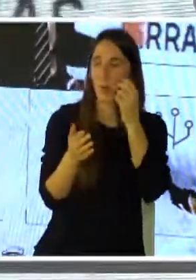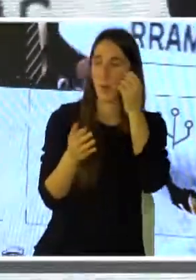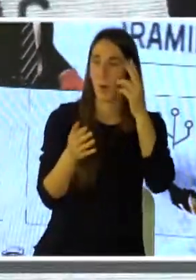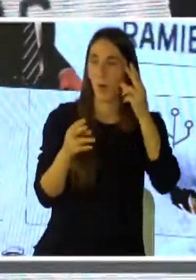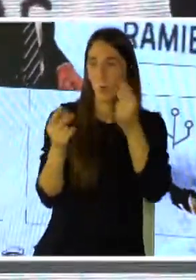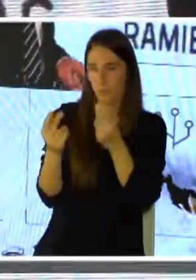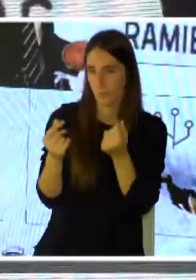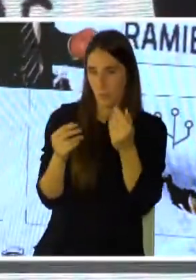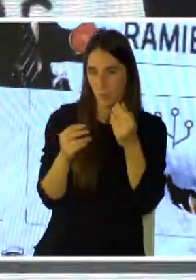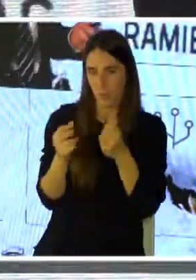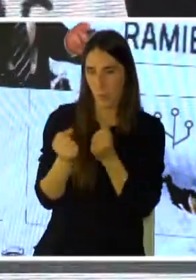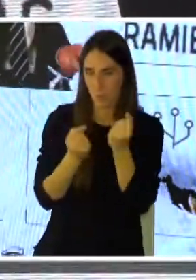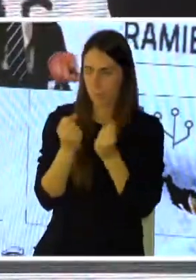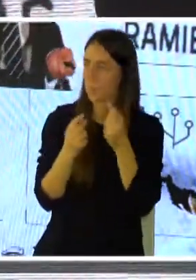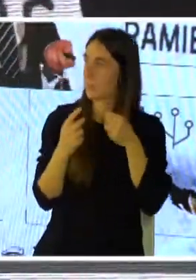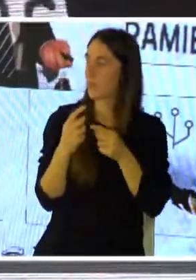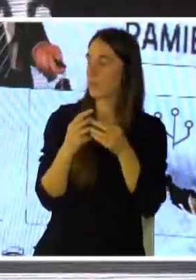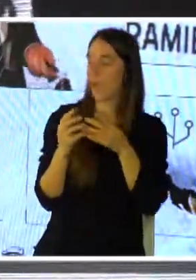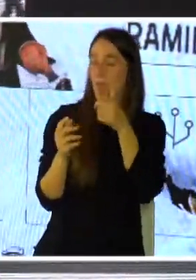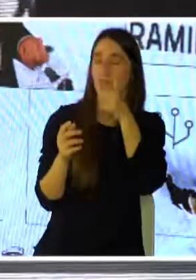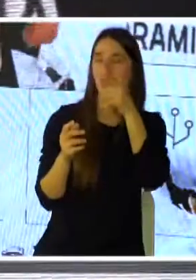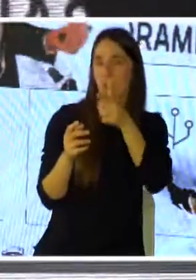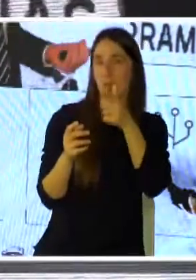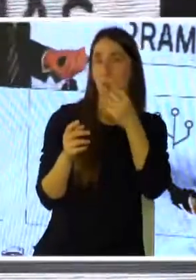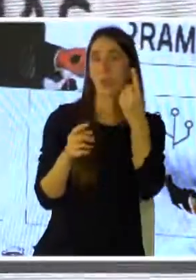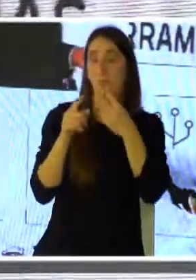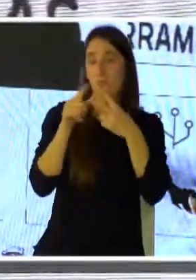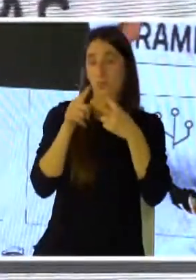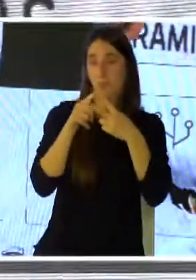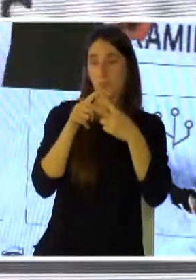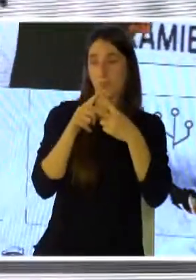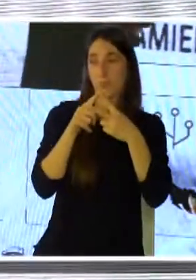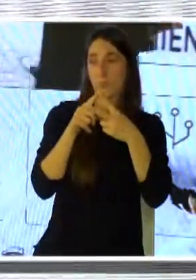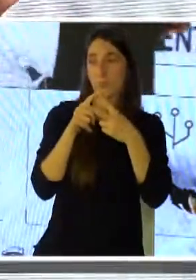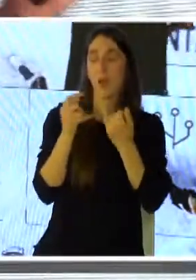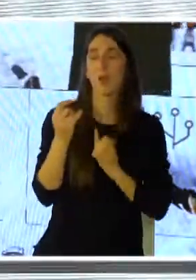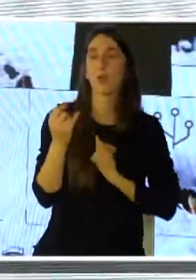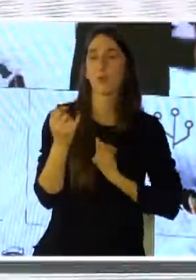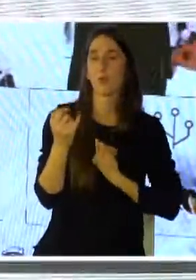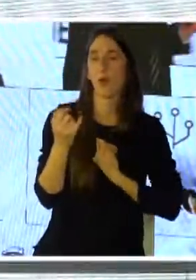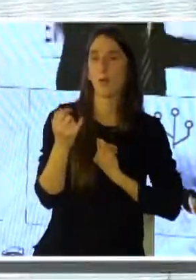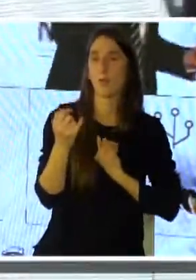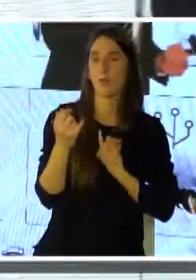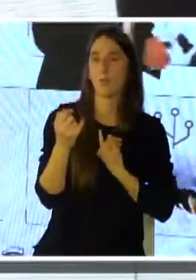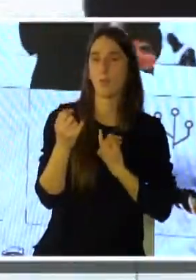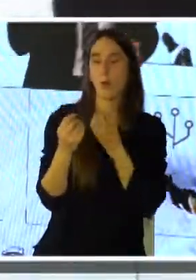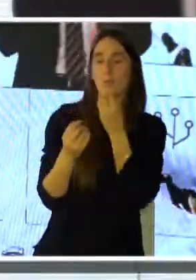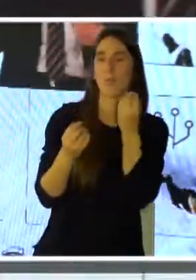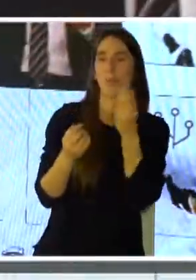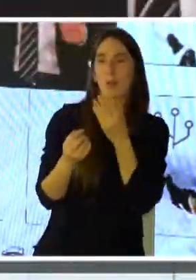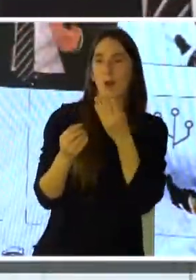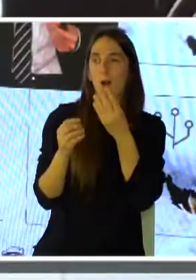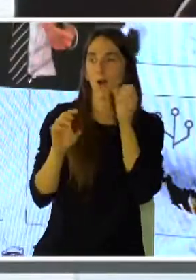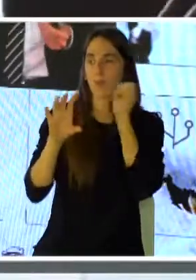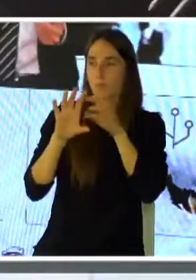mueve. Entonces, yendo directamente al primero de los temas, es decir, cómo apuntalamos la eficiencia de los